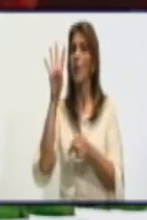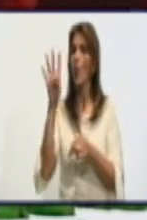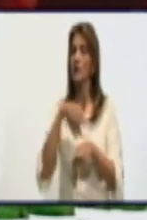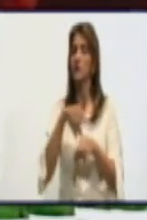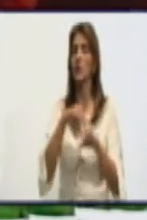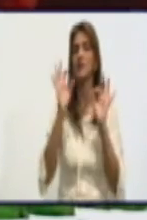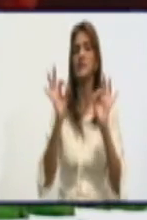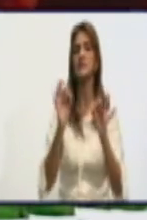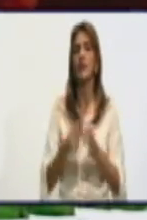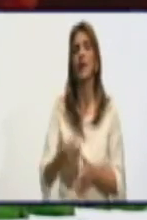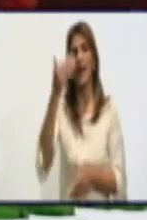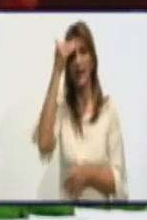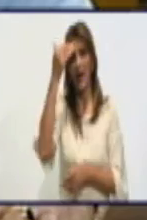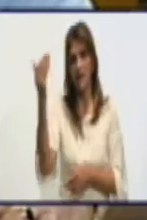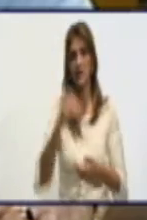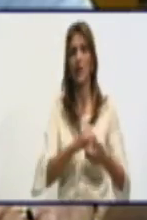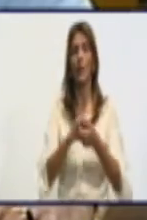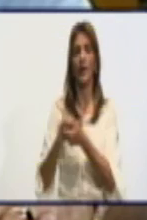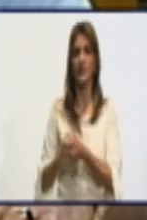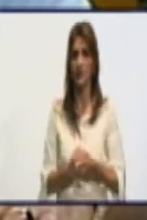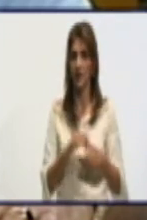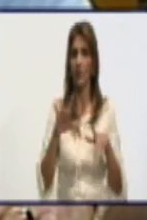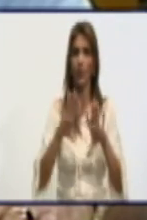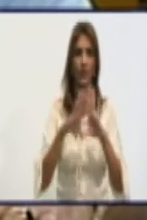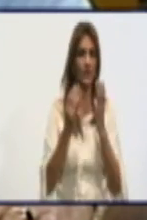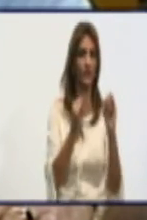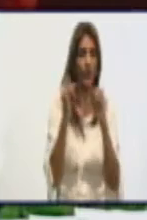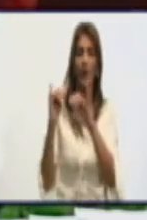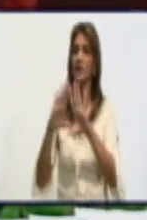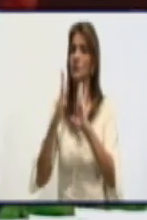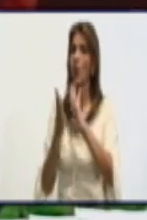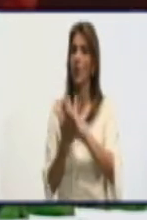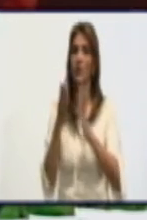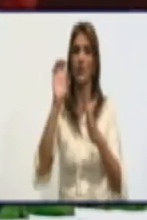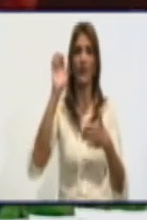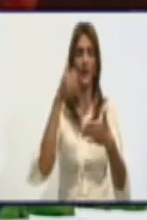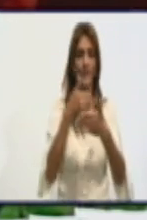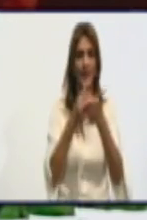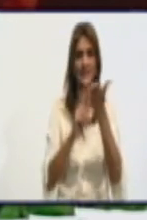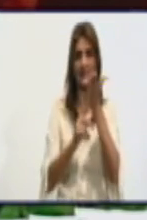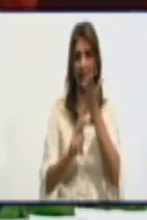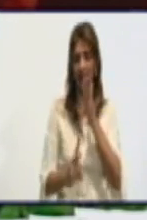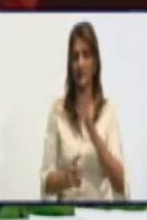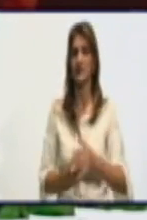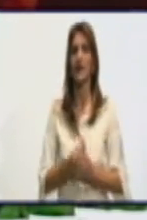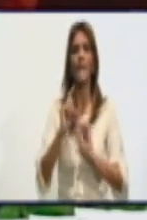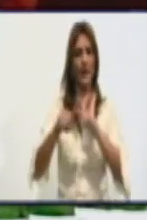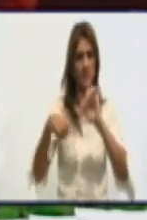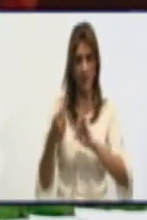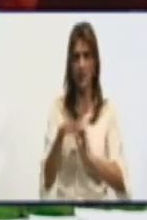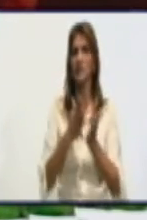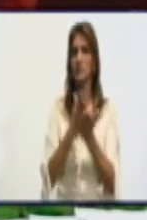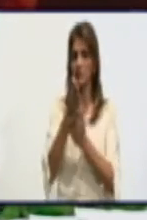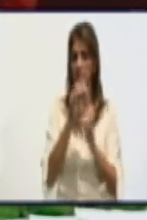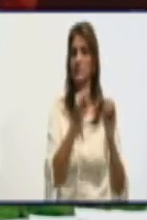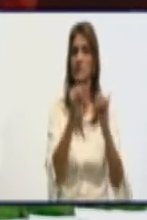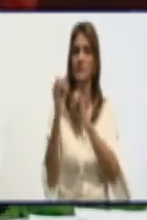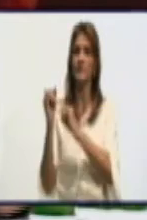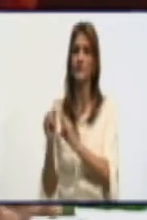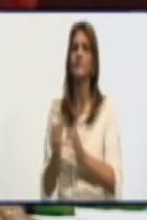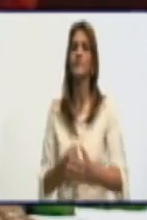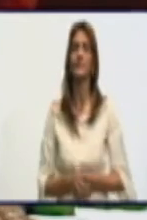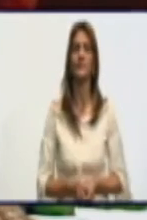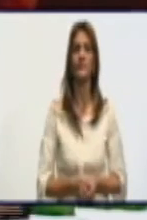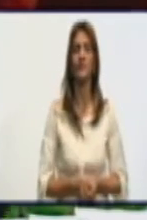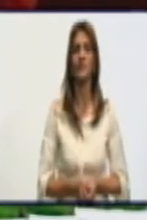con nosotros. Le vamos a estar esperando mañana también con la actualización de la situación energética de la provincia de Granma. Una pausa y al